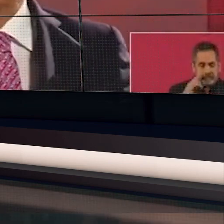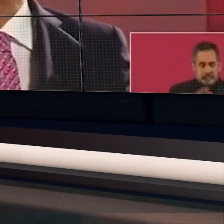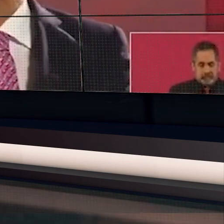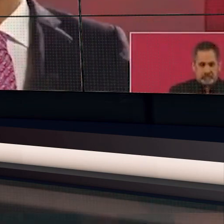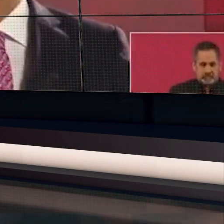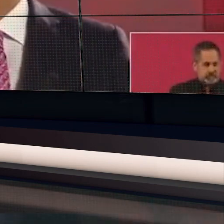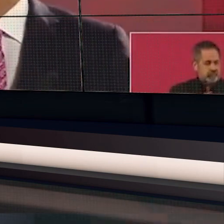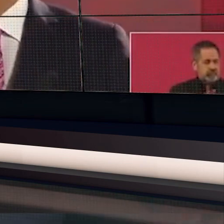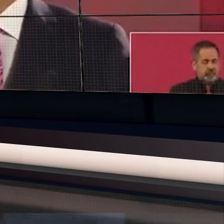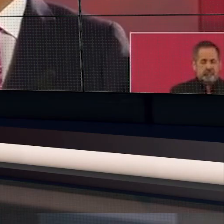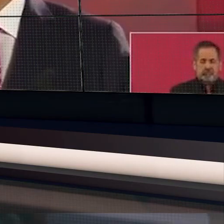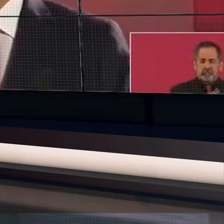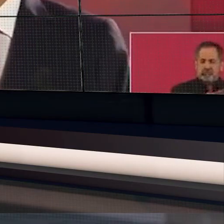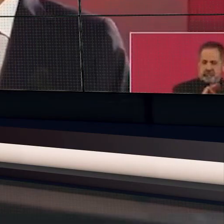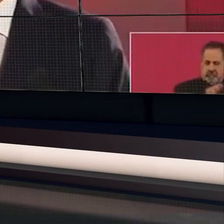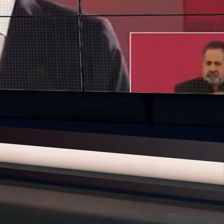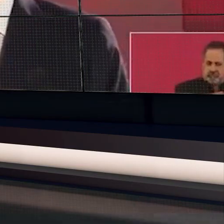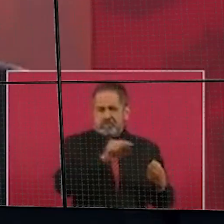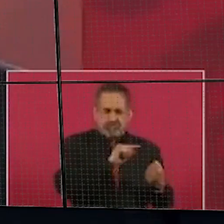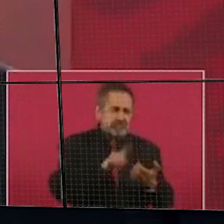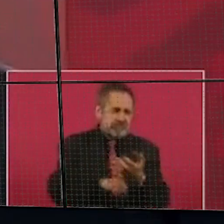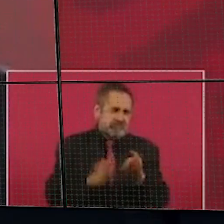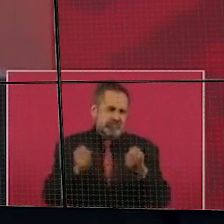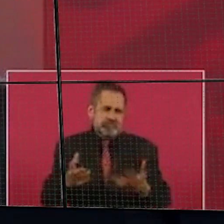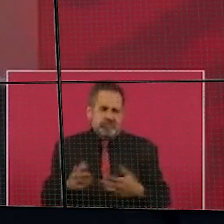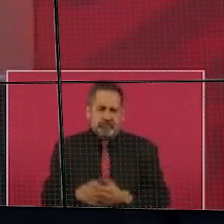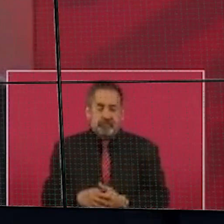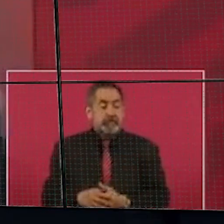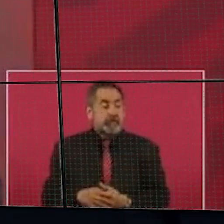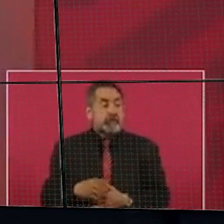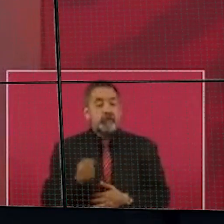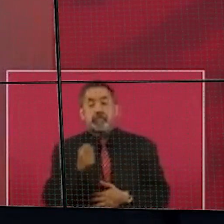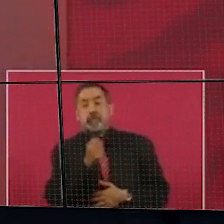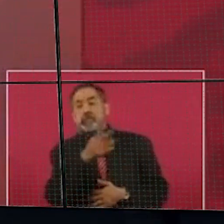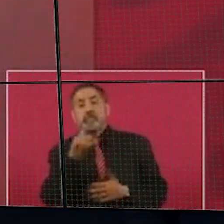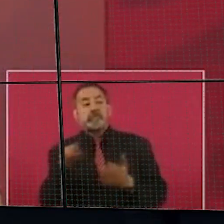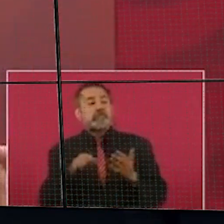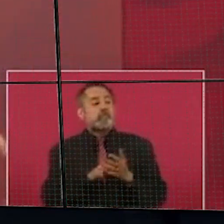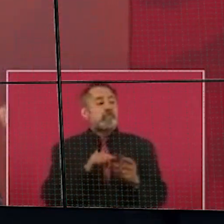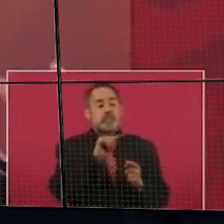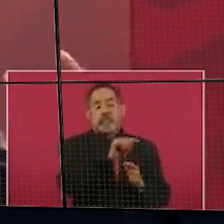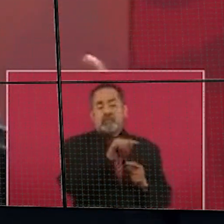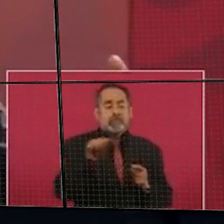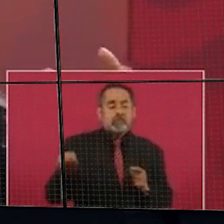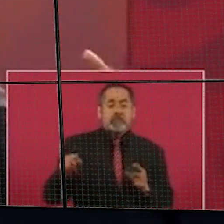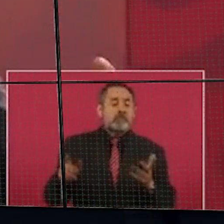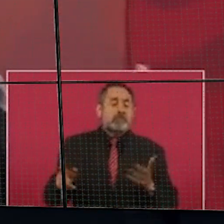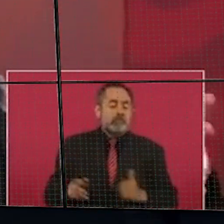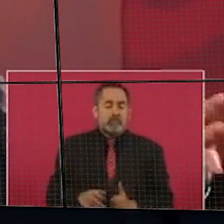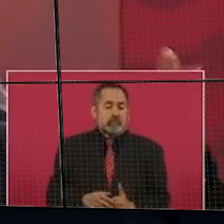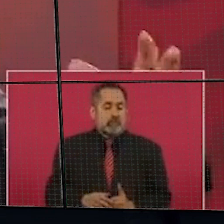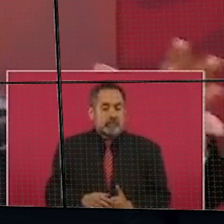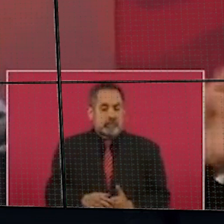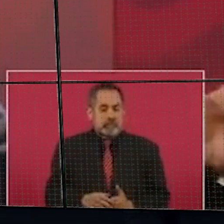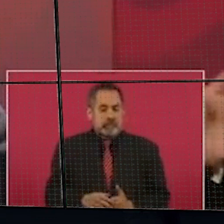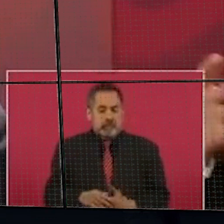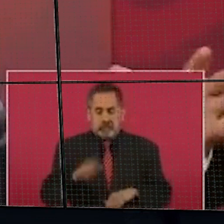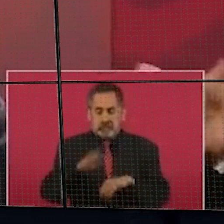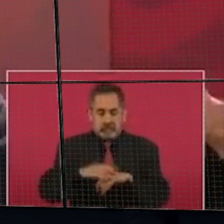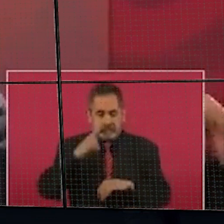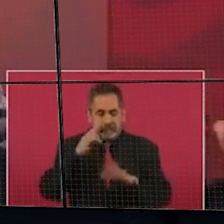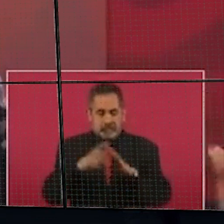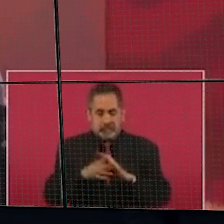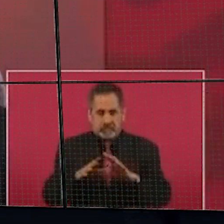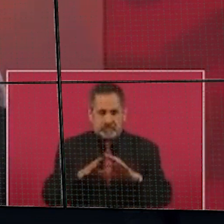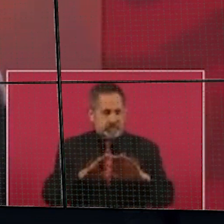grupo más poderoso más fuerte en lugares en donde predomina